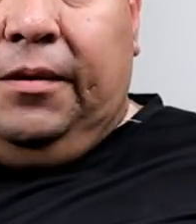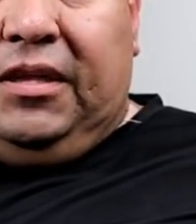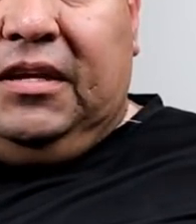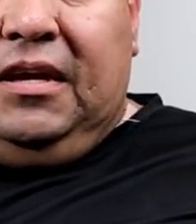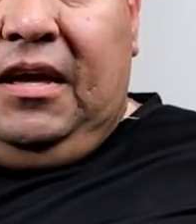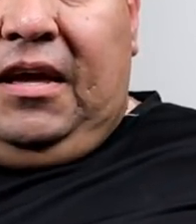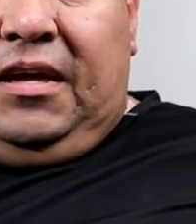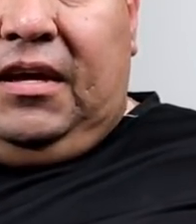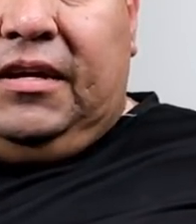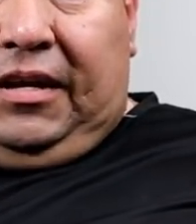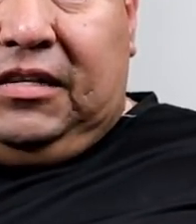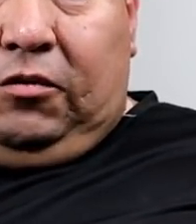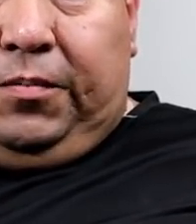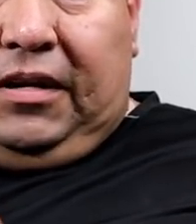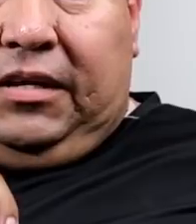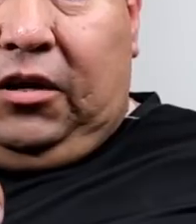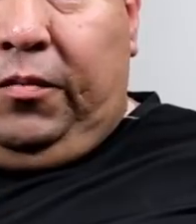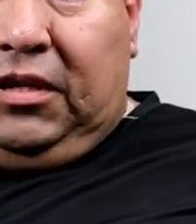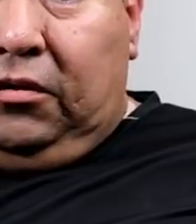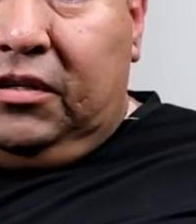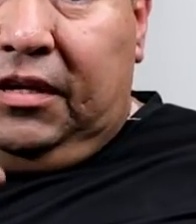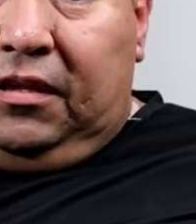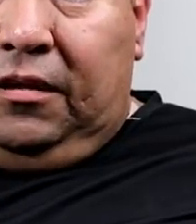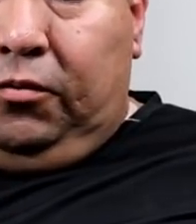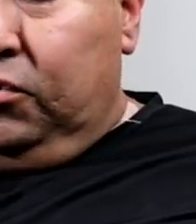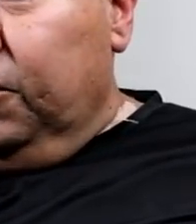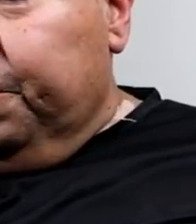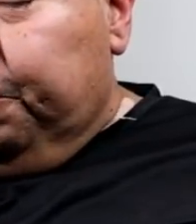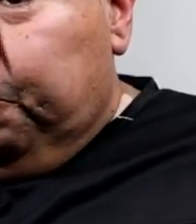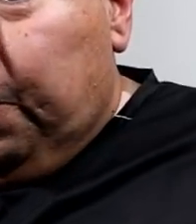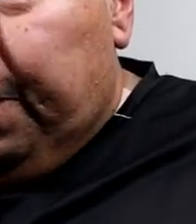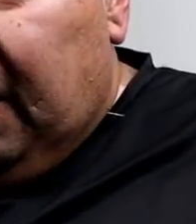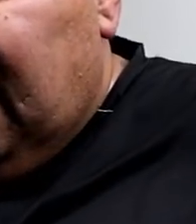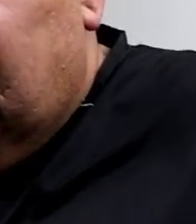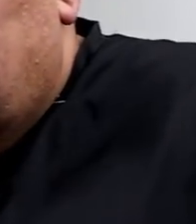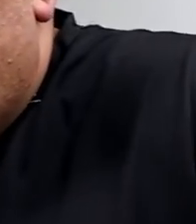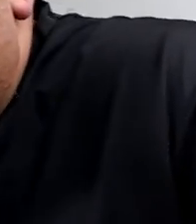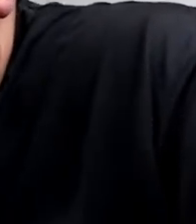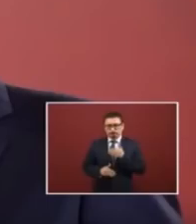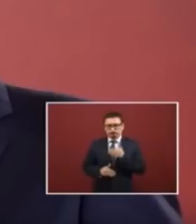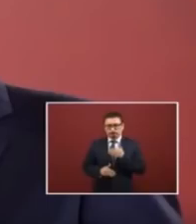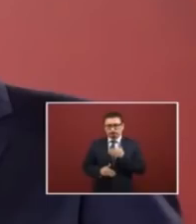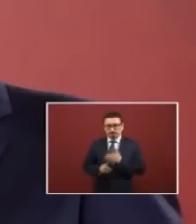tandas precisamente. Y regresamos para seguir comentándoles el punto.